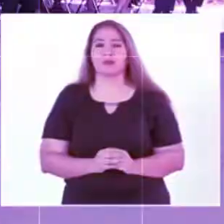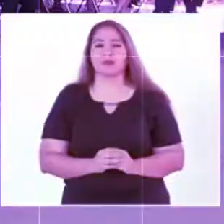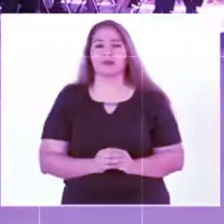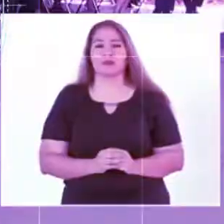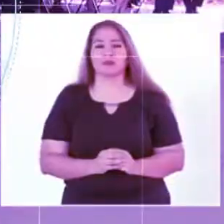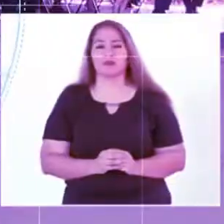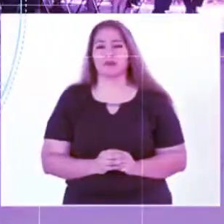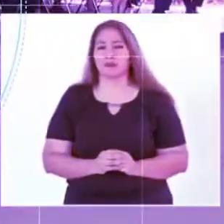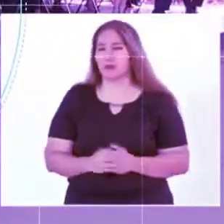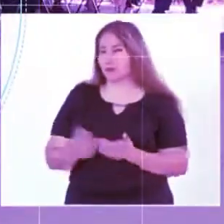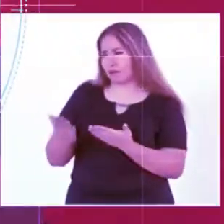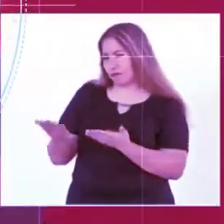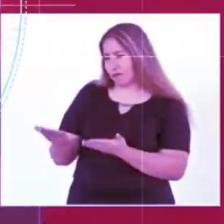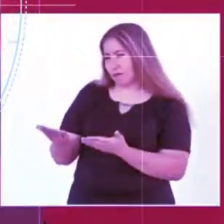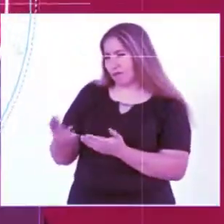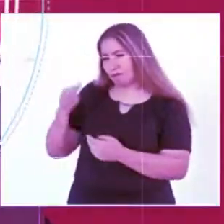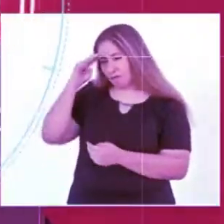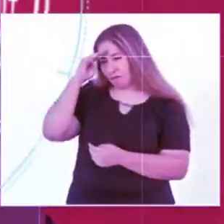Señor